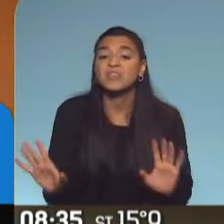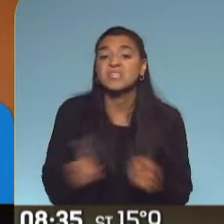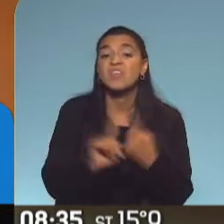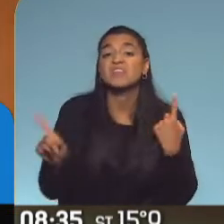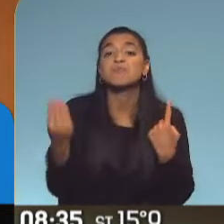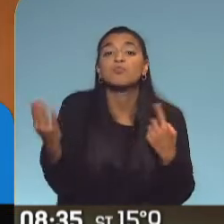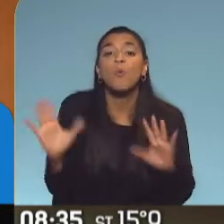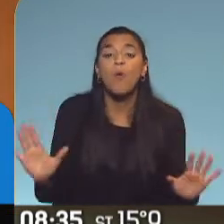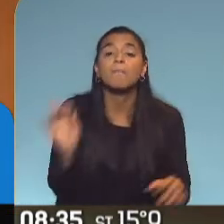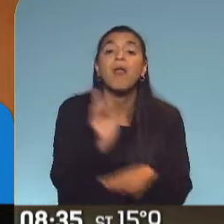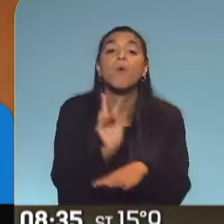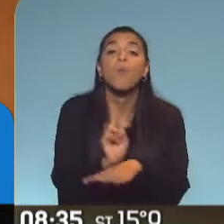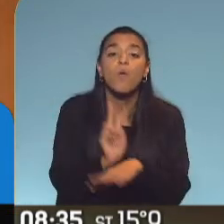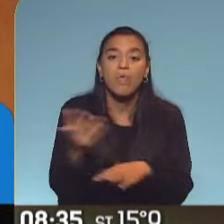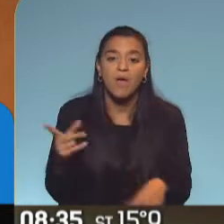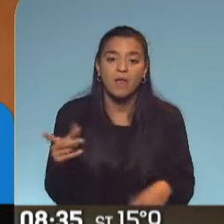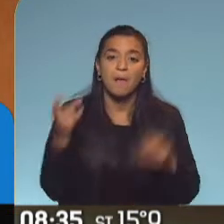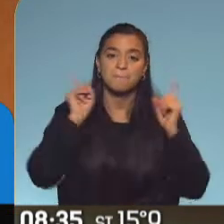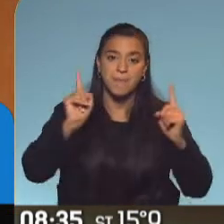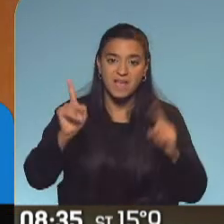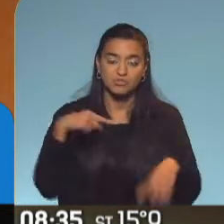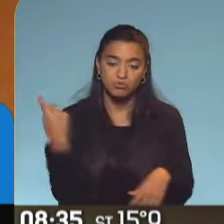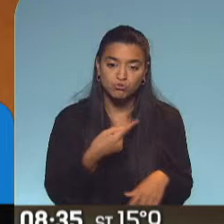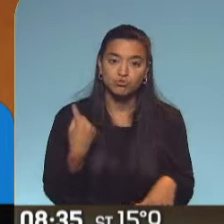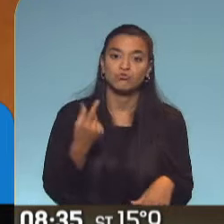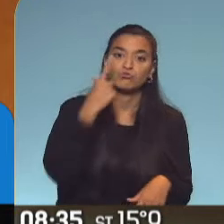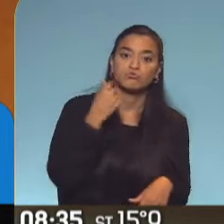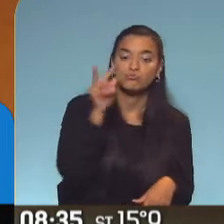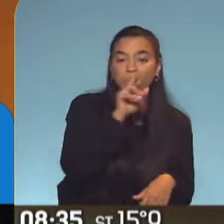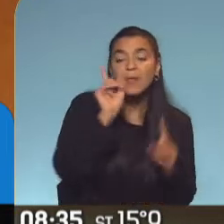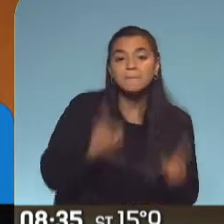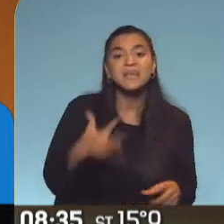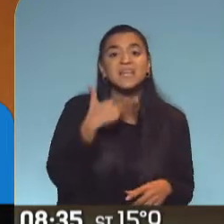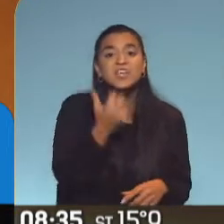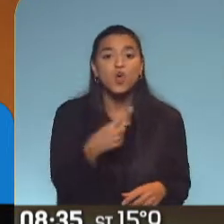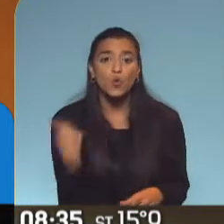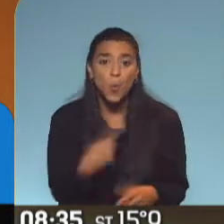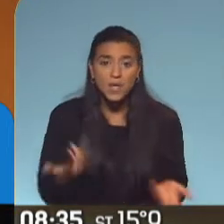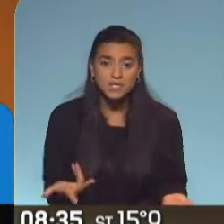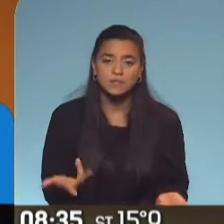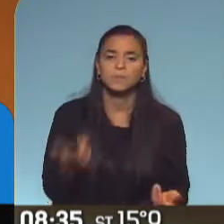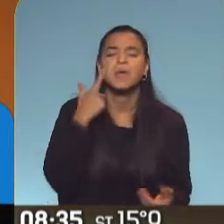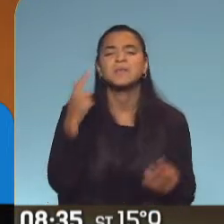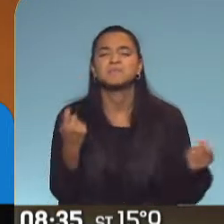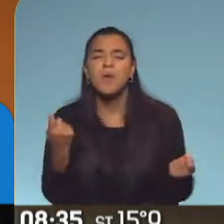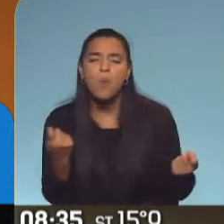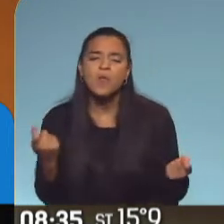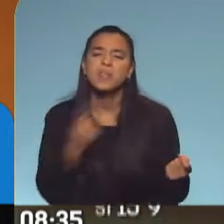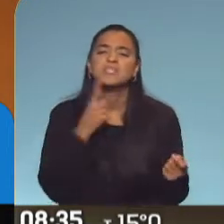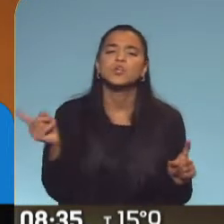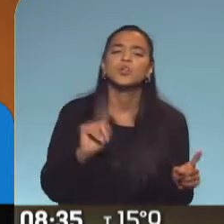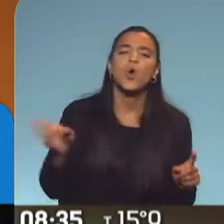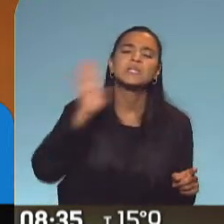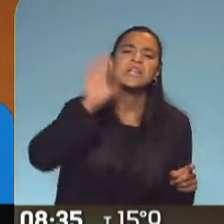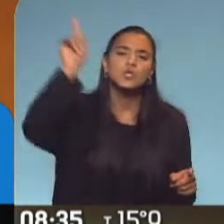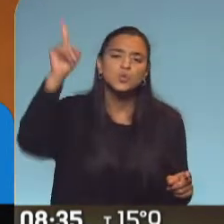distanciamiento para cuidar a nuestros maestros, a nuestras maestras y a nuestros hijos. Ahora, la especulación de decir, no, bueno, en Estados